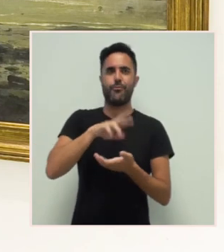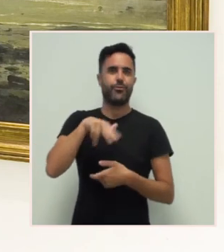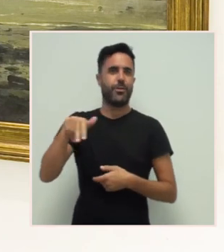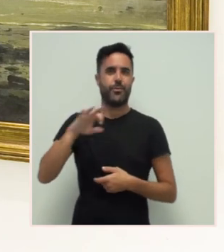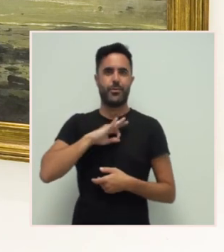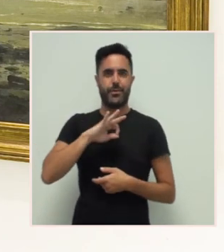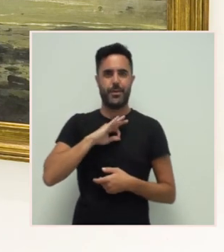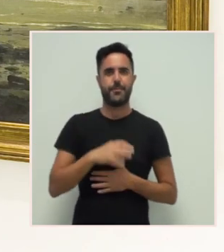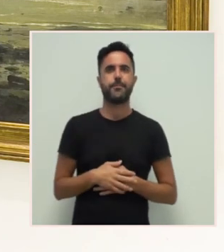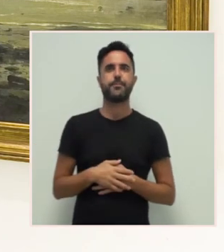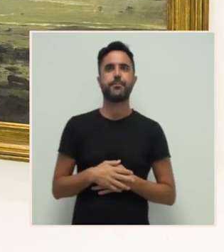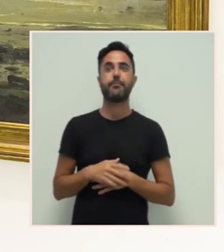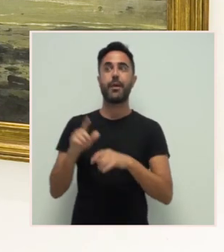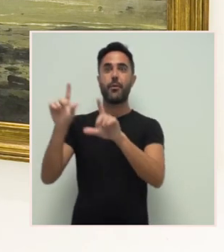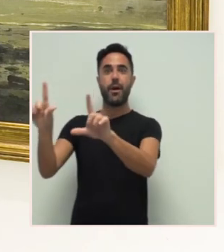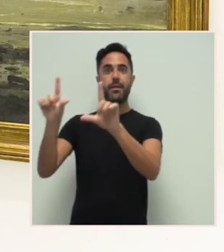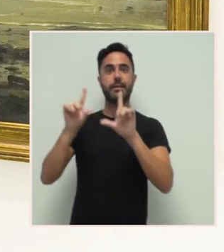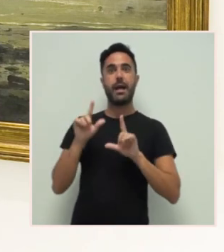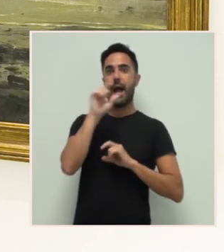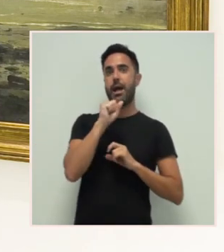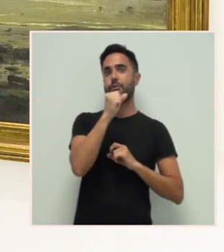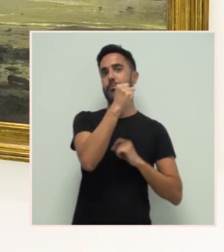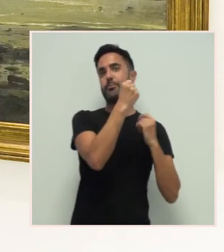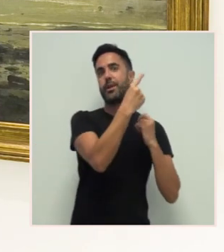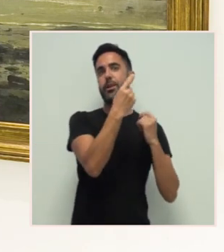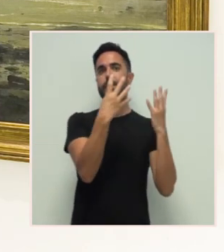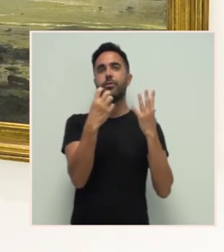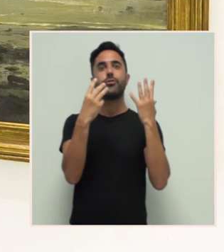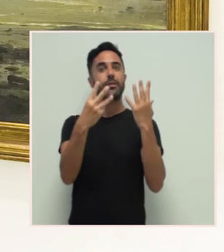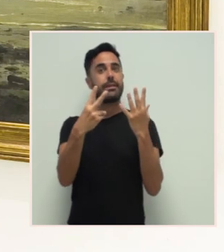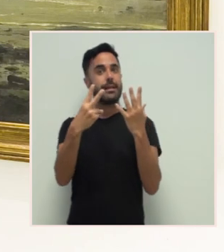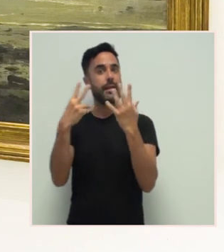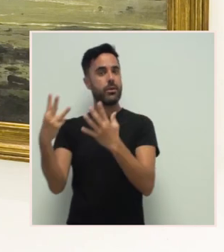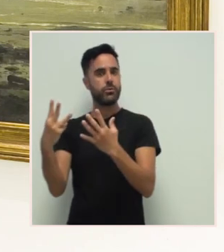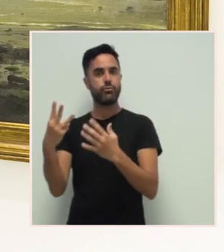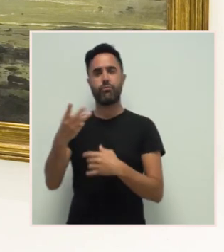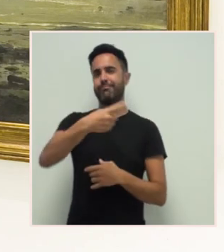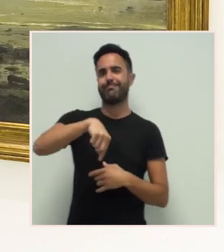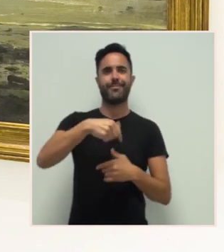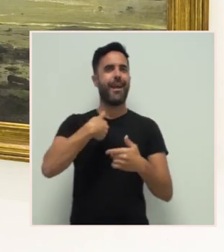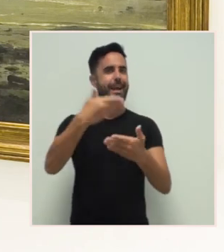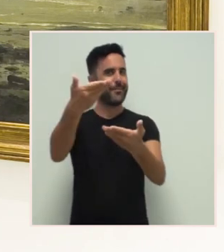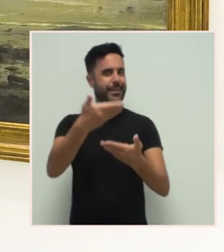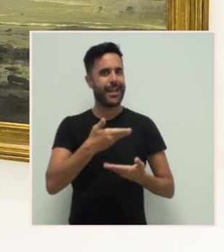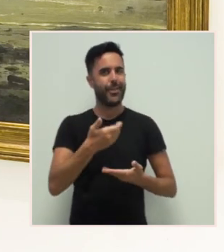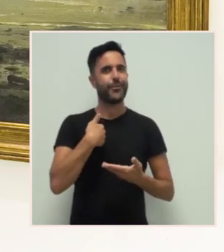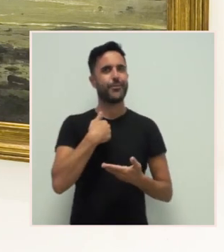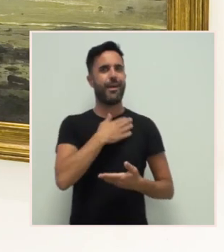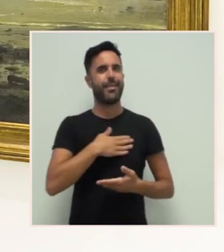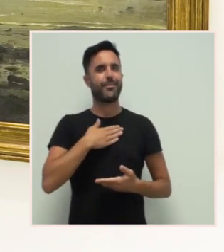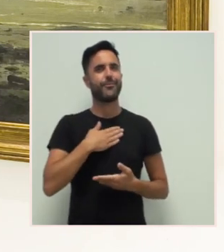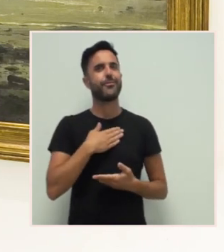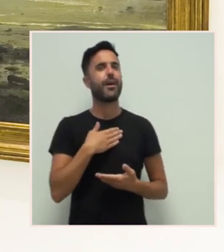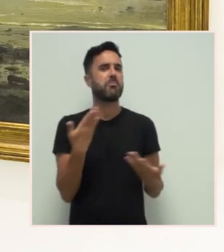que ingresa no ano 1978 e que, dende logo, estades invitados e invitadas a gozar calquera destes días